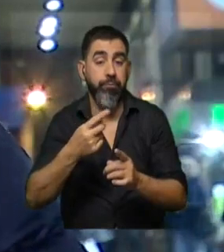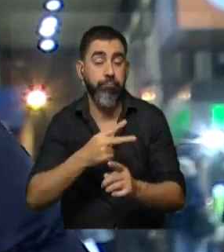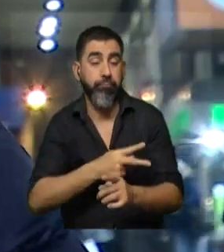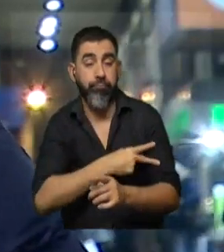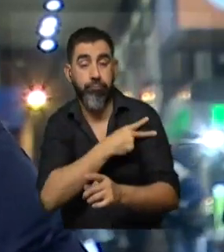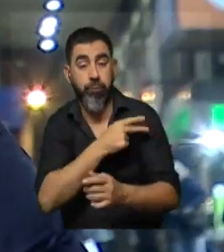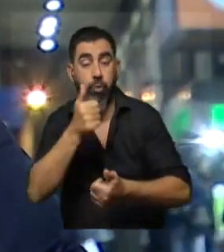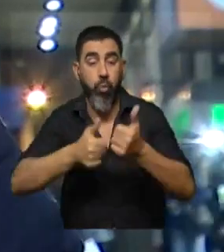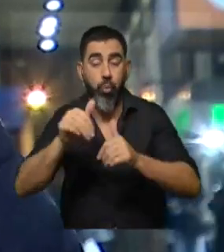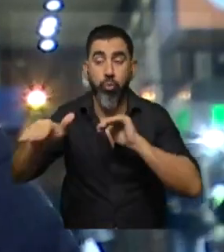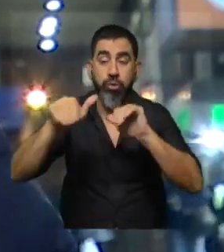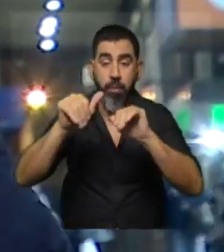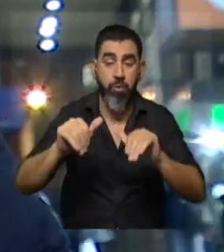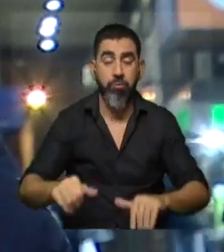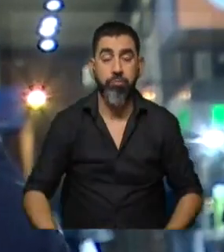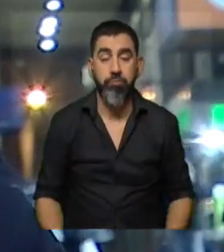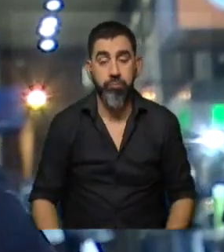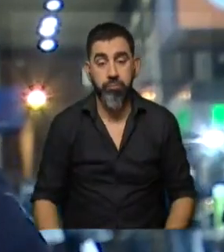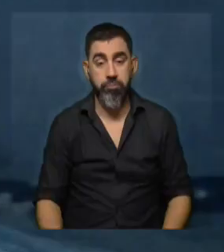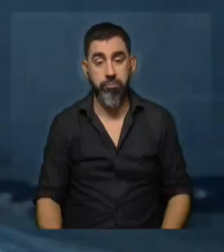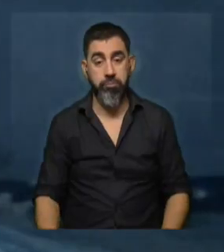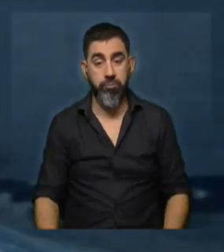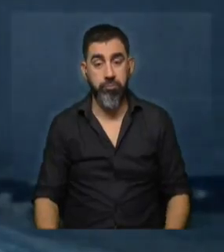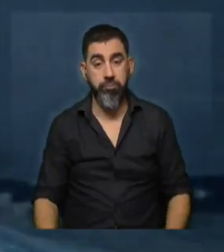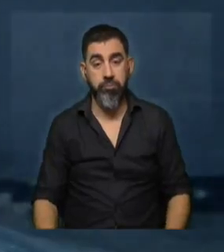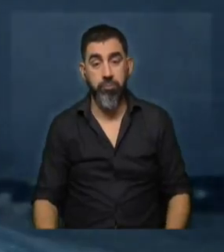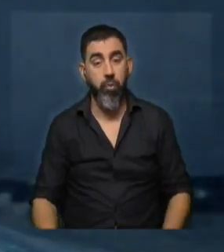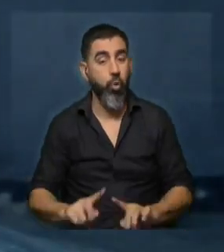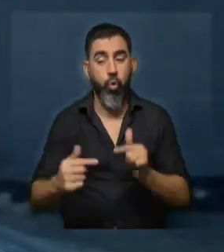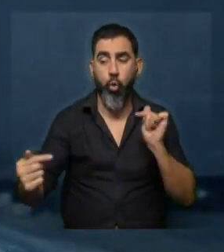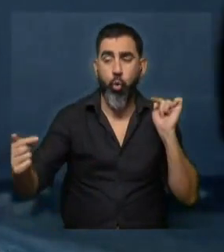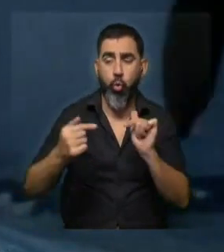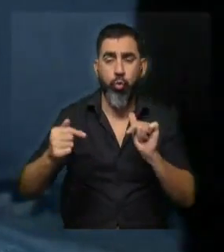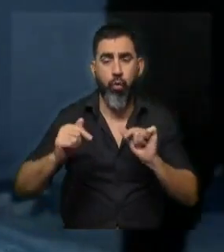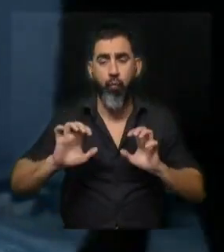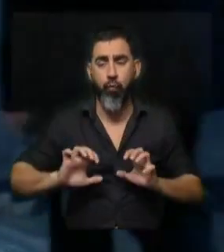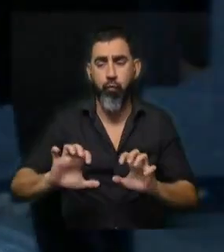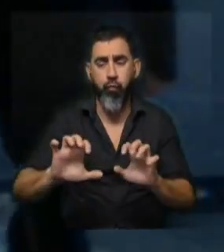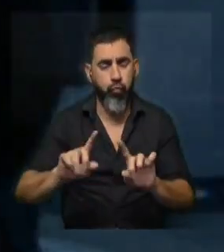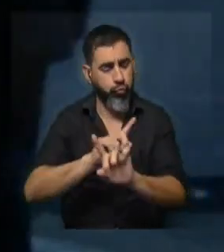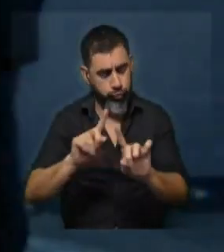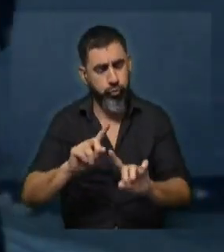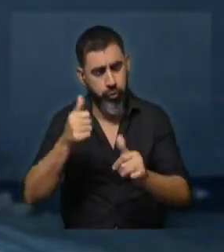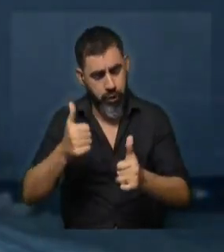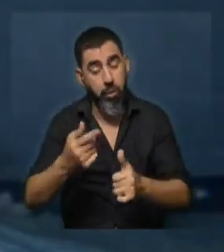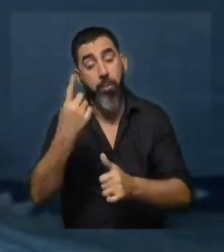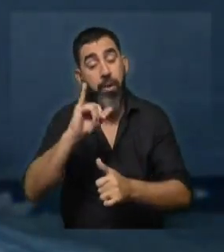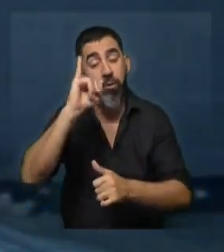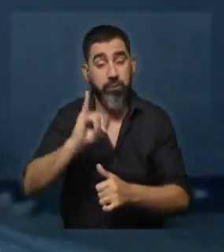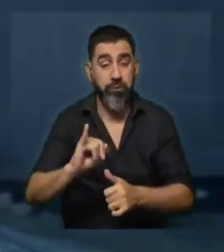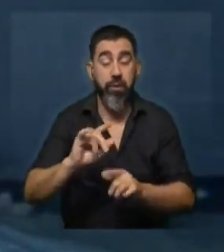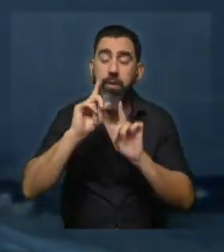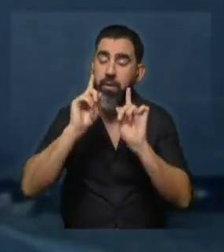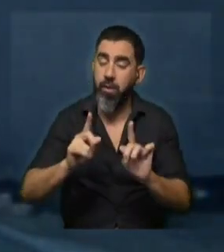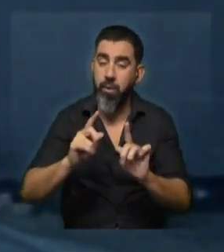sido este mediante un llamado o un proceso de selección nosotros no estamos en contra del ingreso de recursos humanos pero sí consideramos que